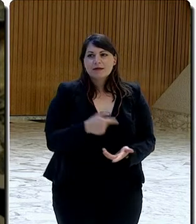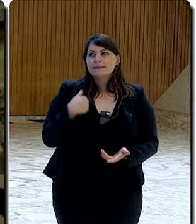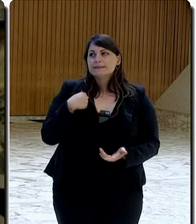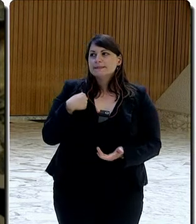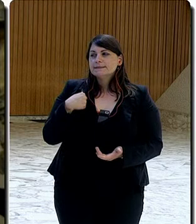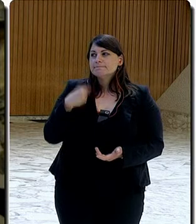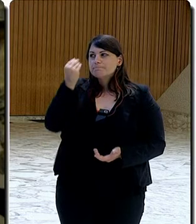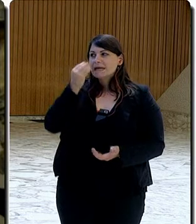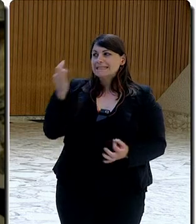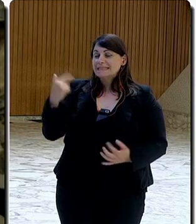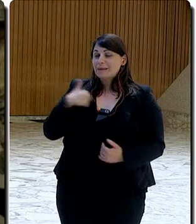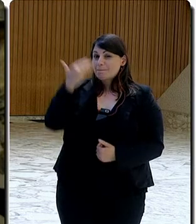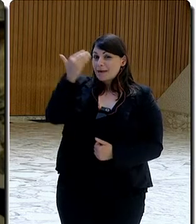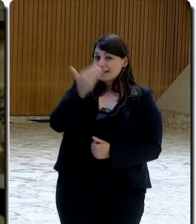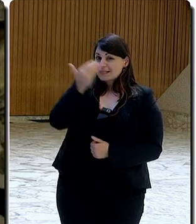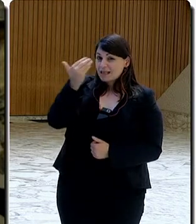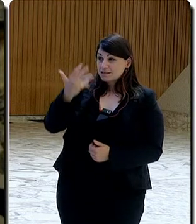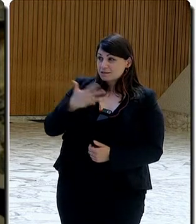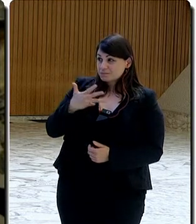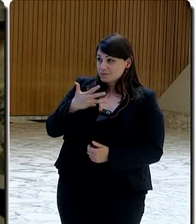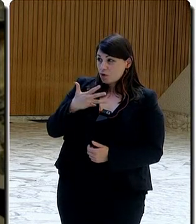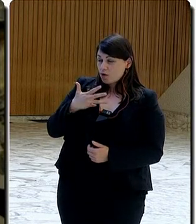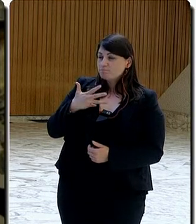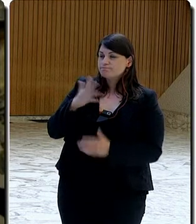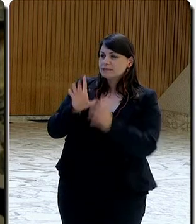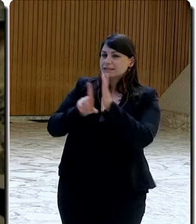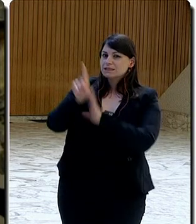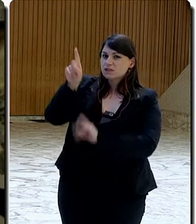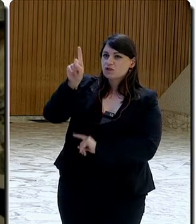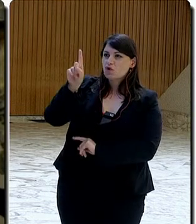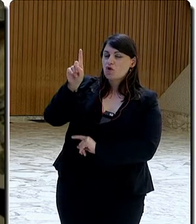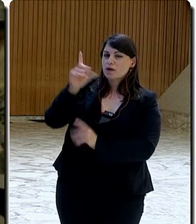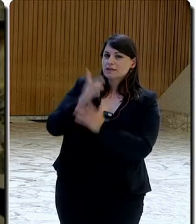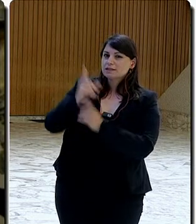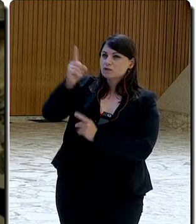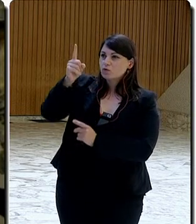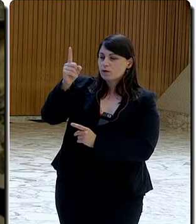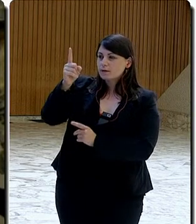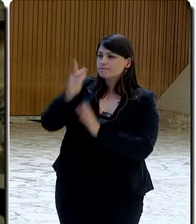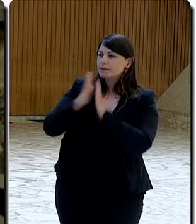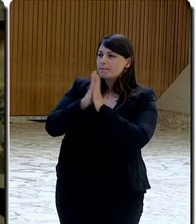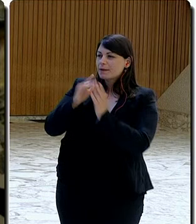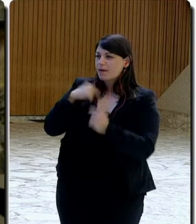el Señor escucharía mejor sus oraciones por su madre.